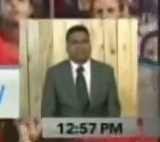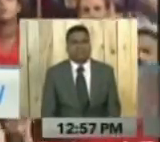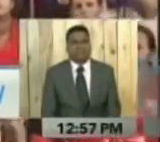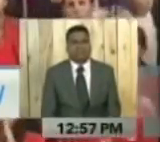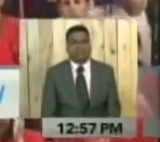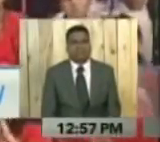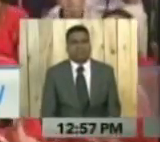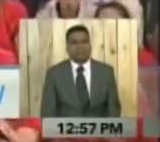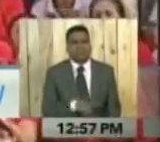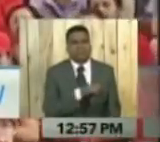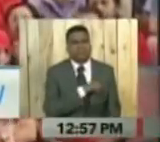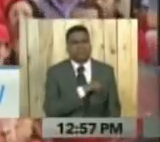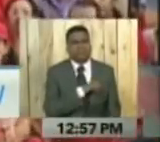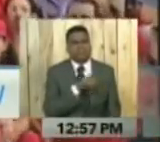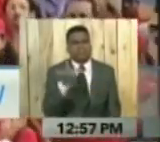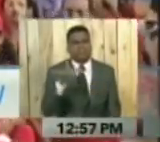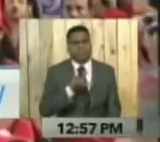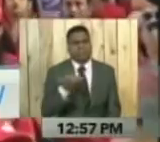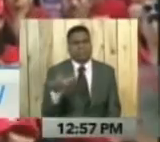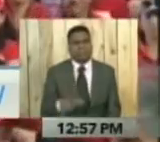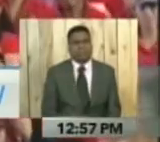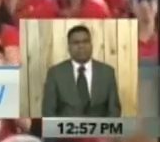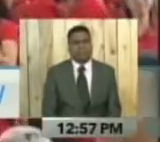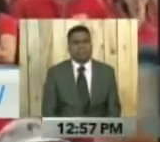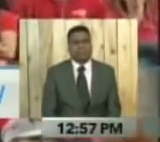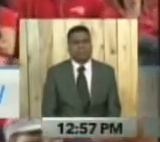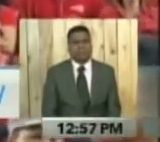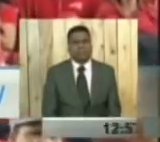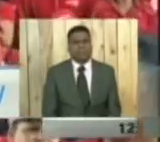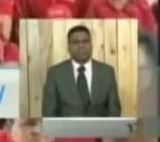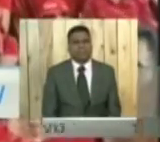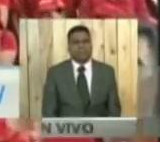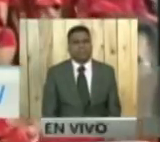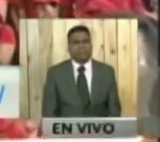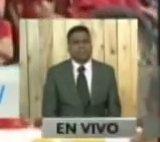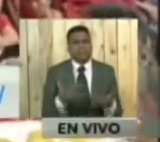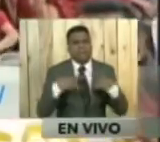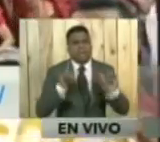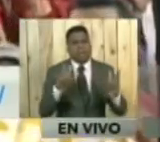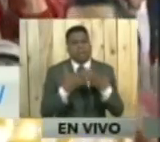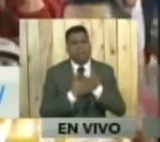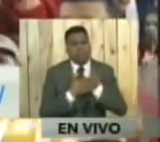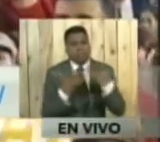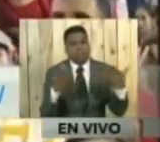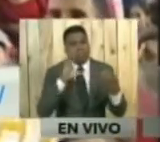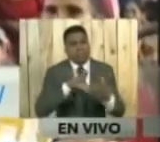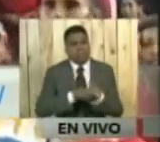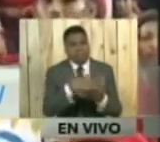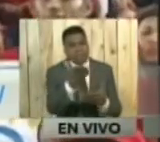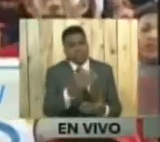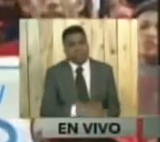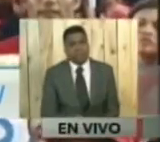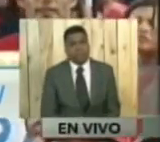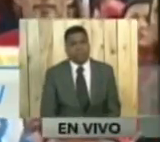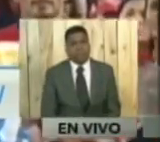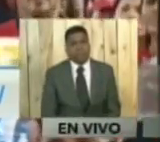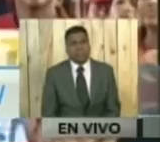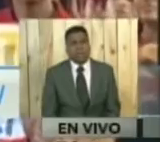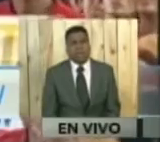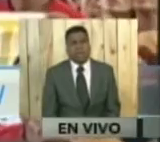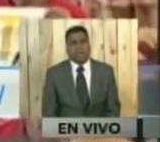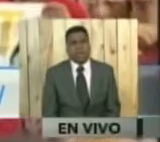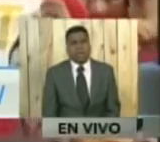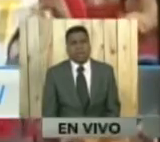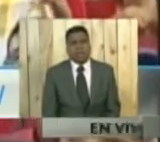Este partido, queridos camaradas y queridas camaradas, este partido no es como